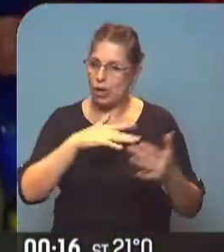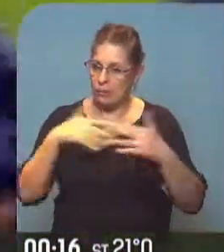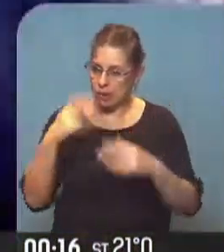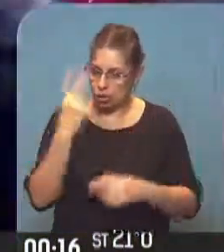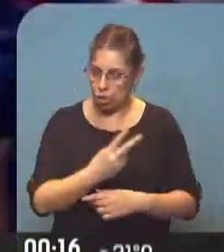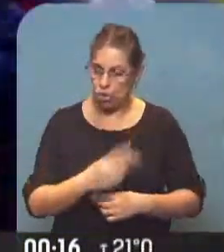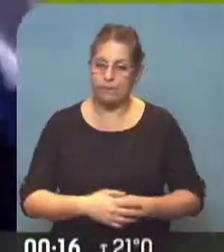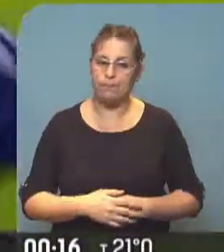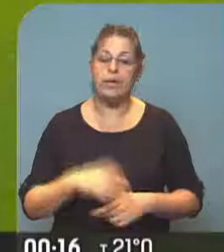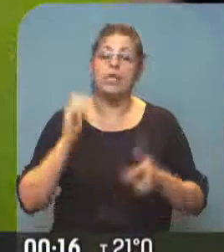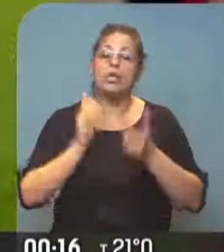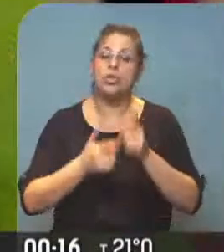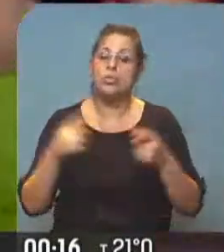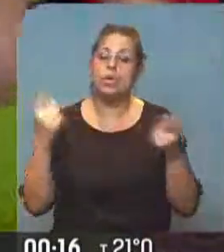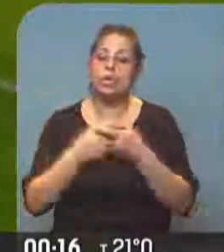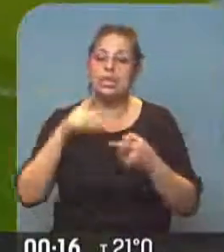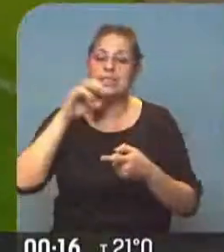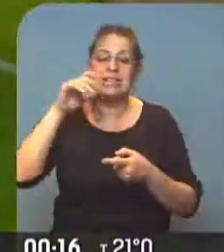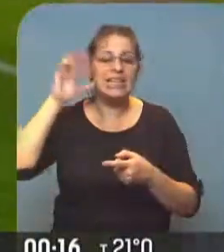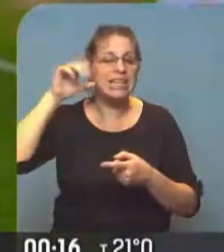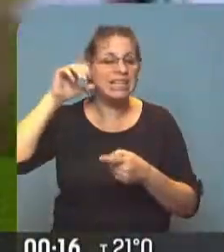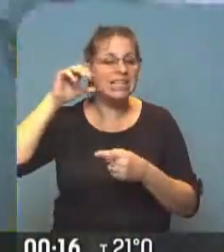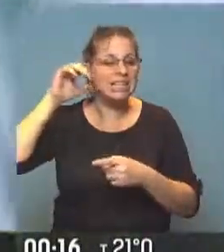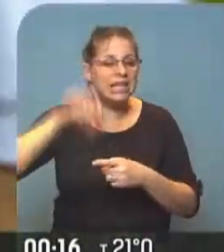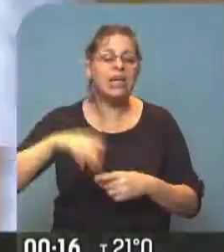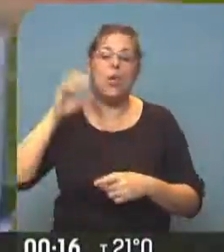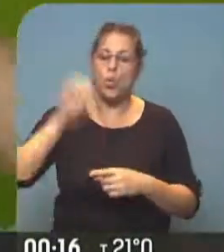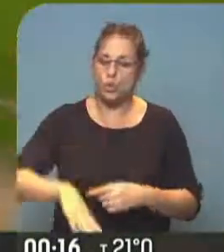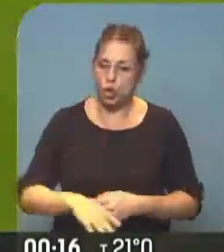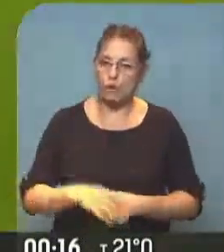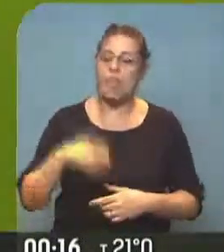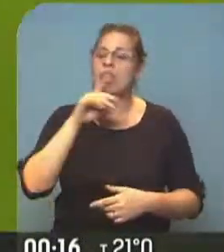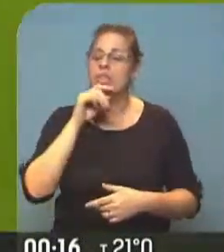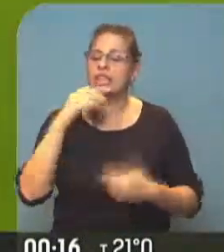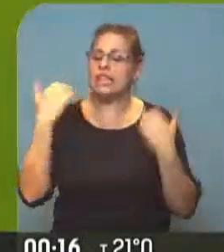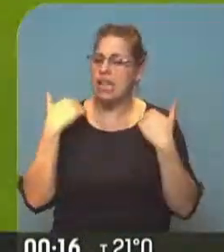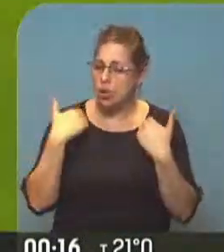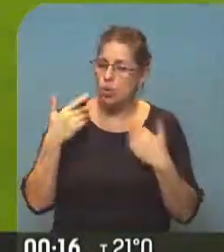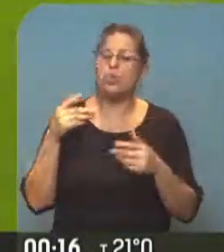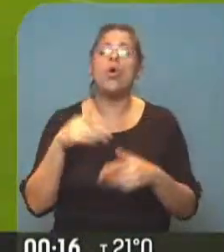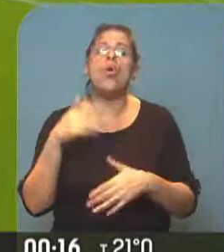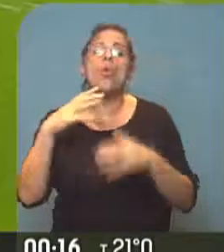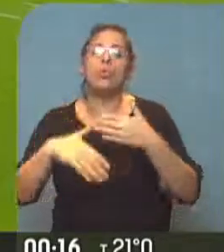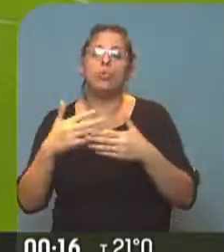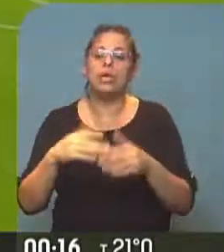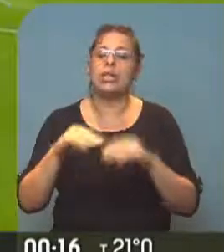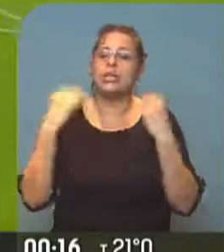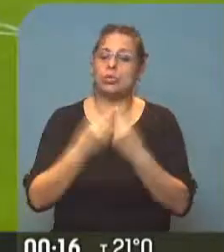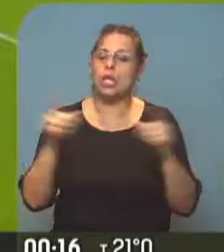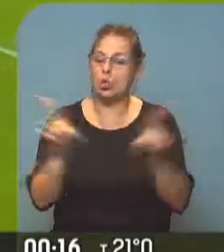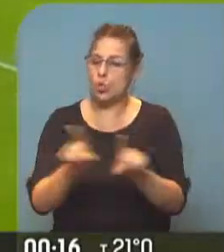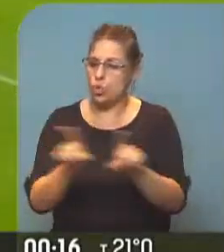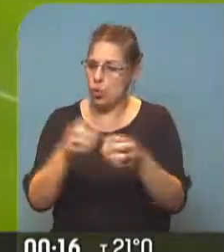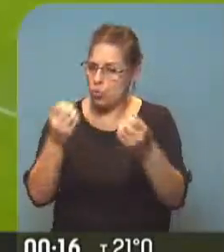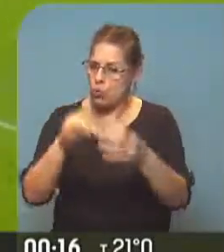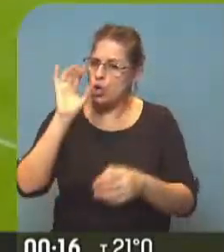Primero, Newell's y el Tatengue. Saludo de los técnicos y de los futbolistas. Empate 1-1. Qué bien que